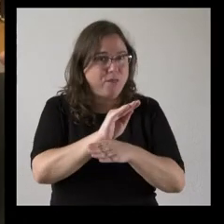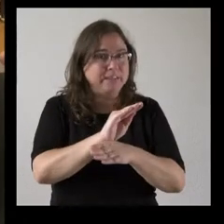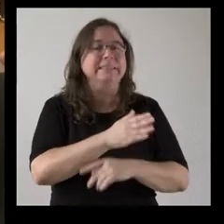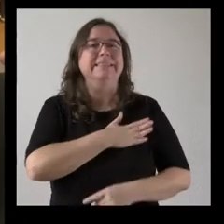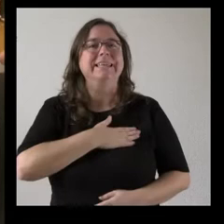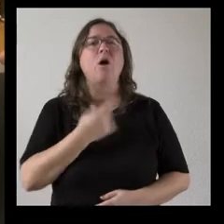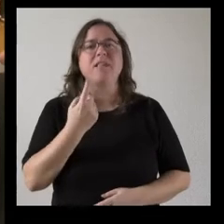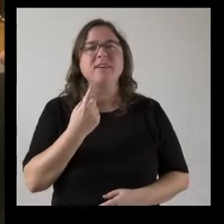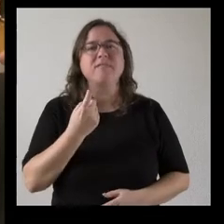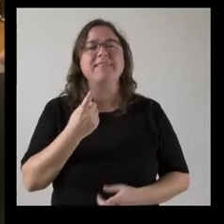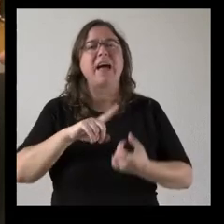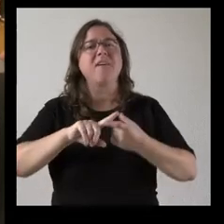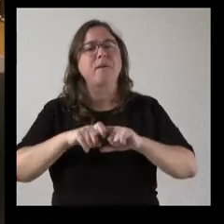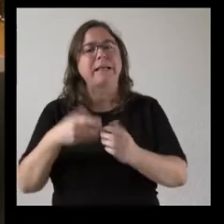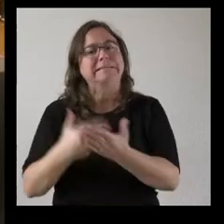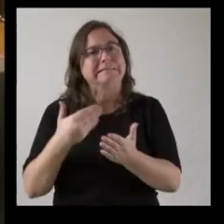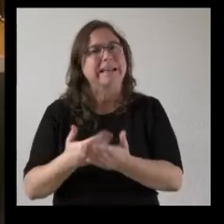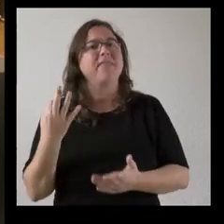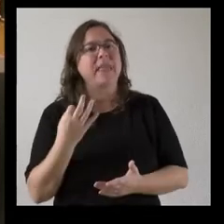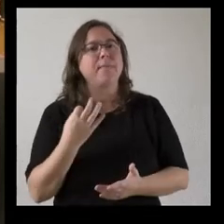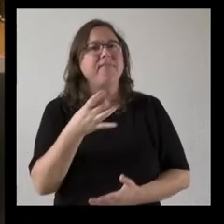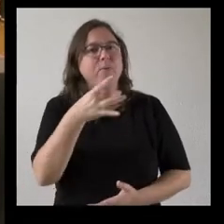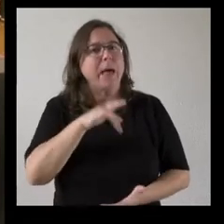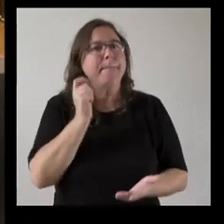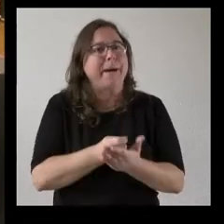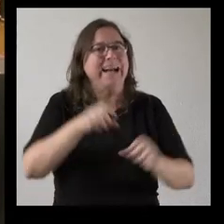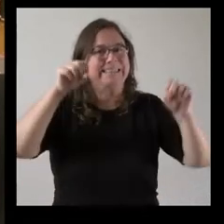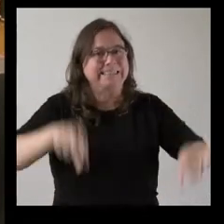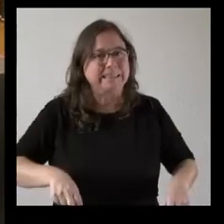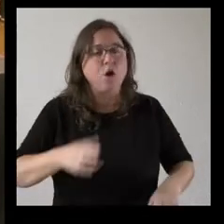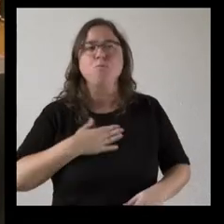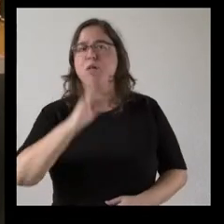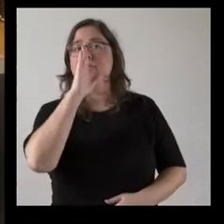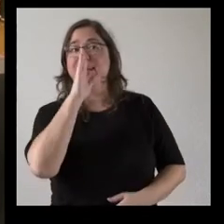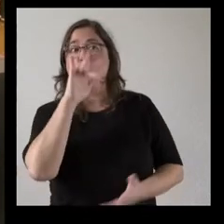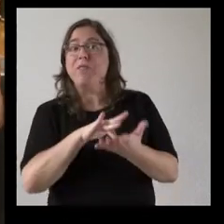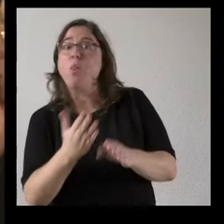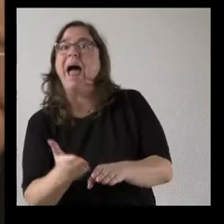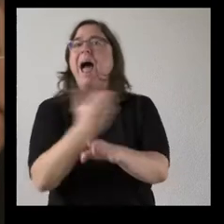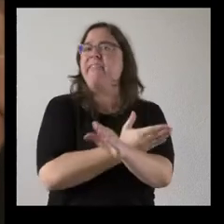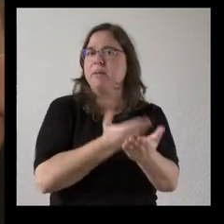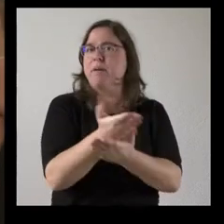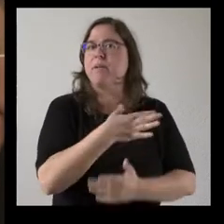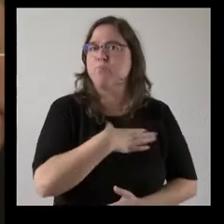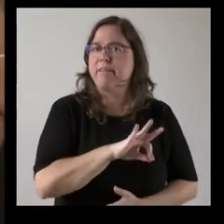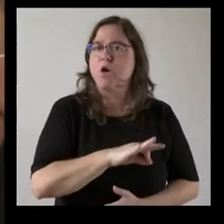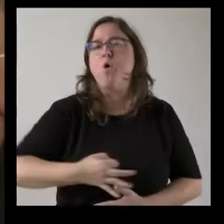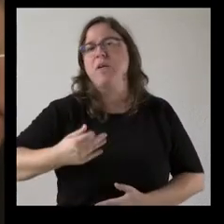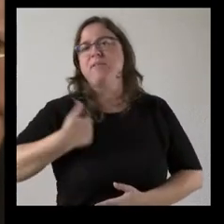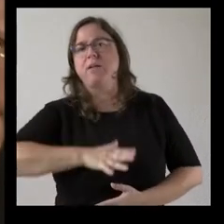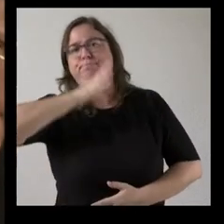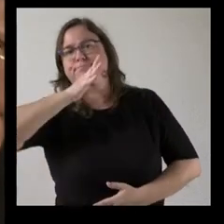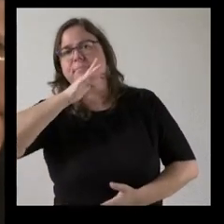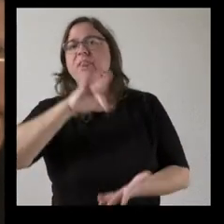parte de las familias el impago de una o varias cuotas o si pueden solicitar las ayudas antes de que se produzca esa situación de imposibilidad